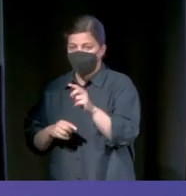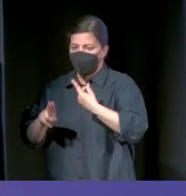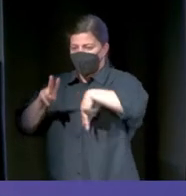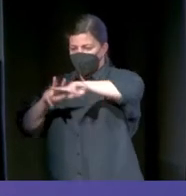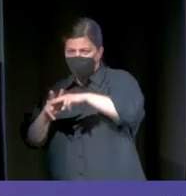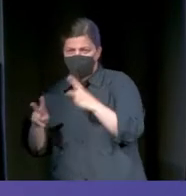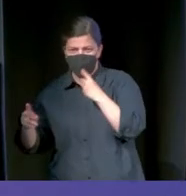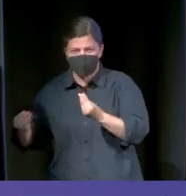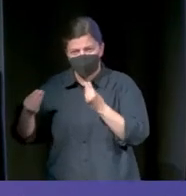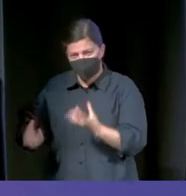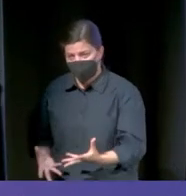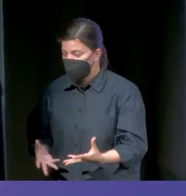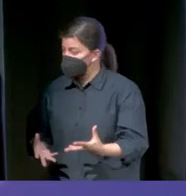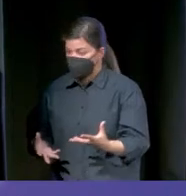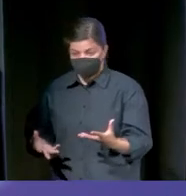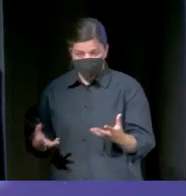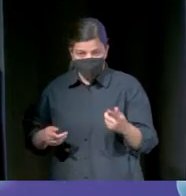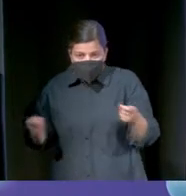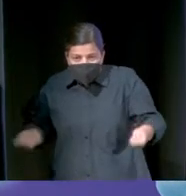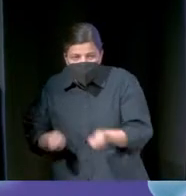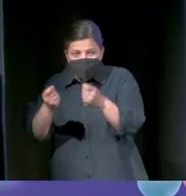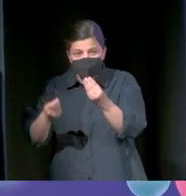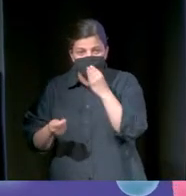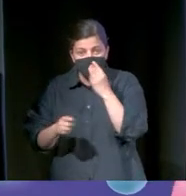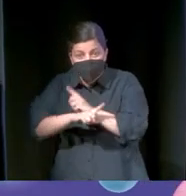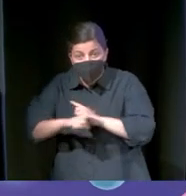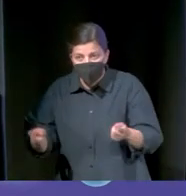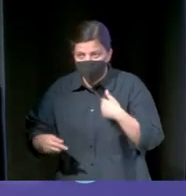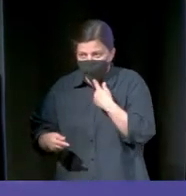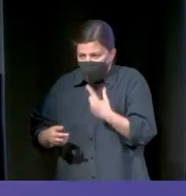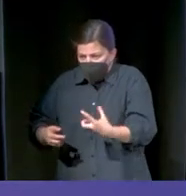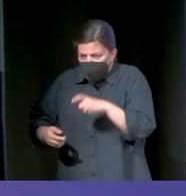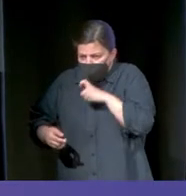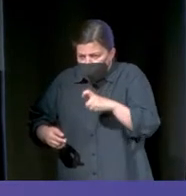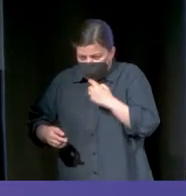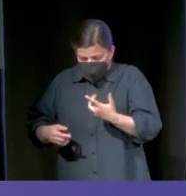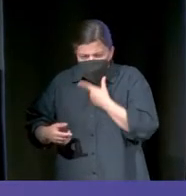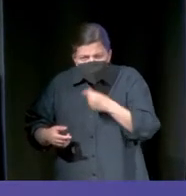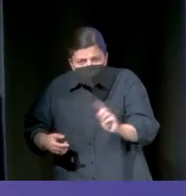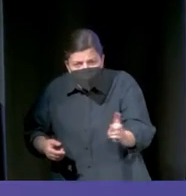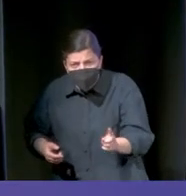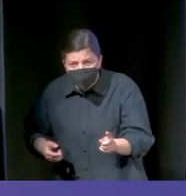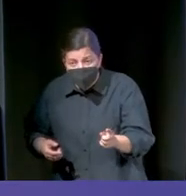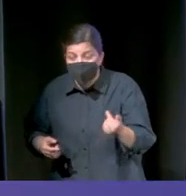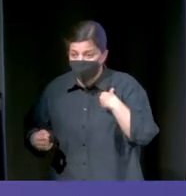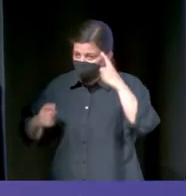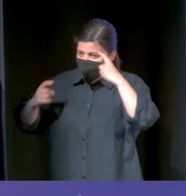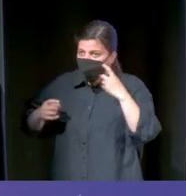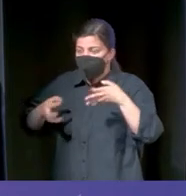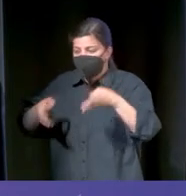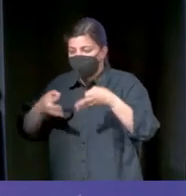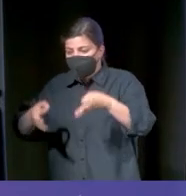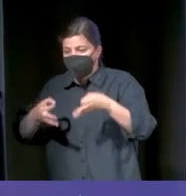judíos cuando no me salían tan poco campañas de comida y decía pero como puede ser no lo entiendo no les gusta y sí intentando me siempre poner